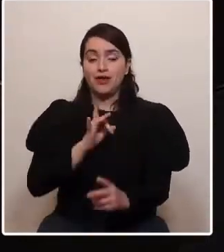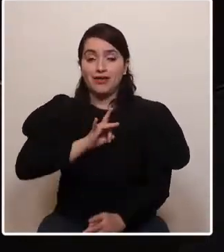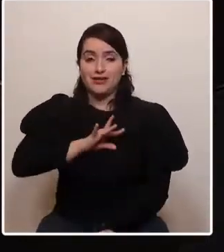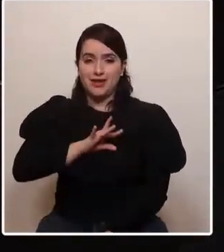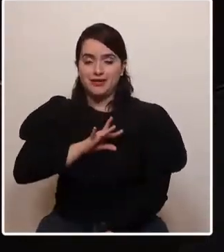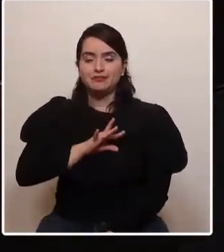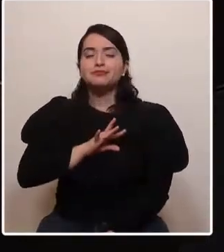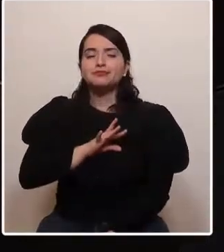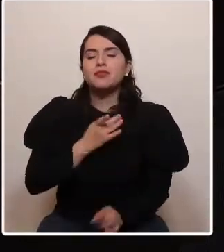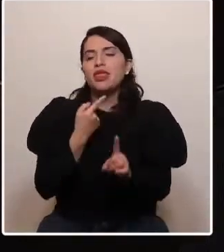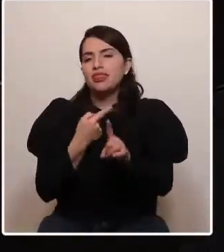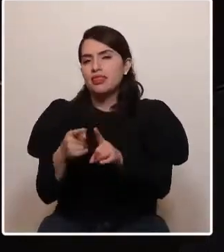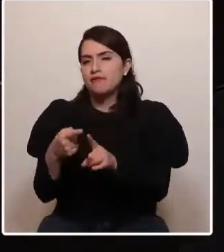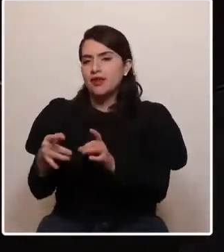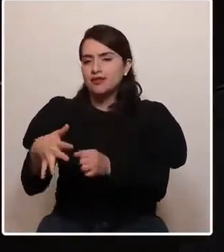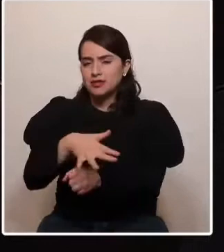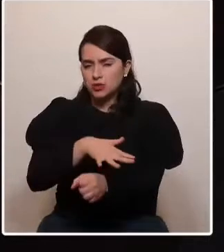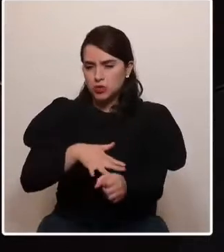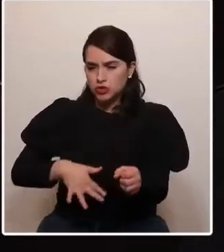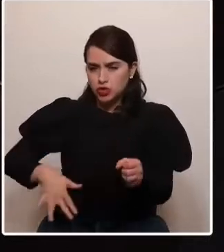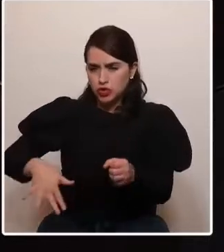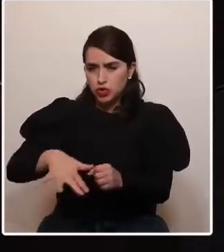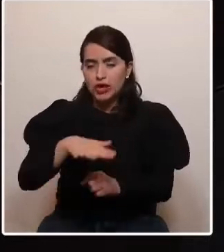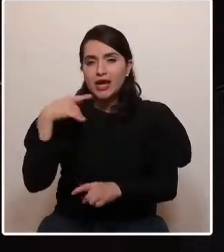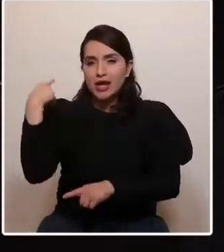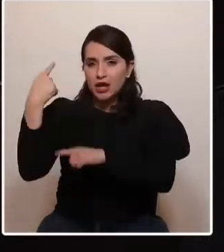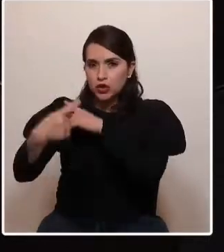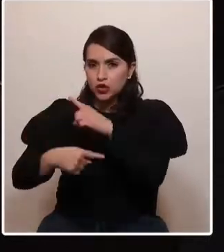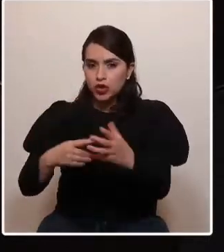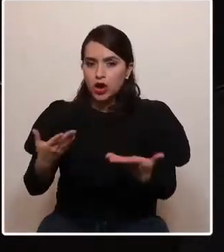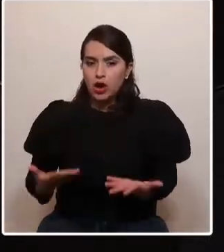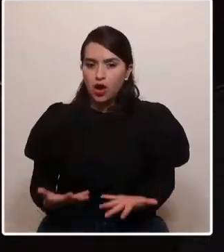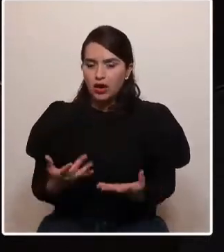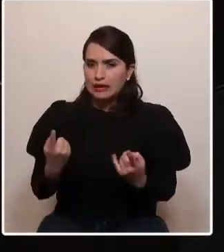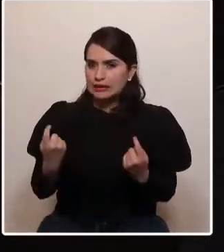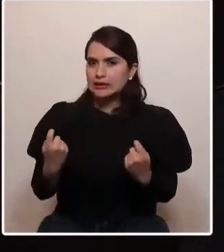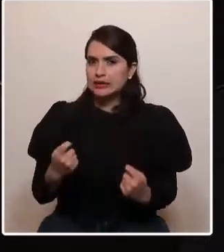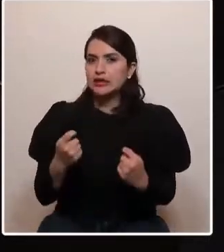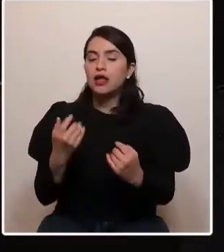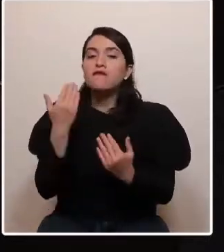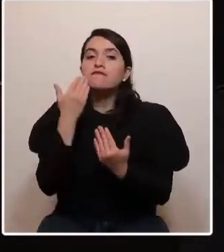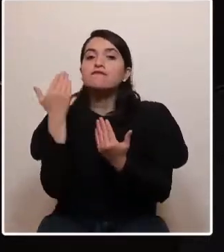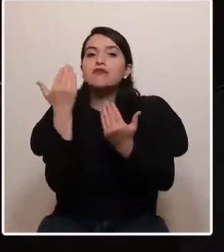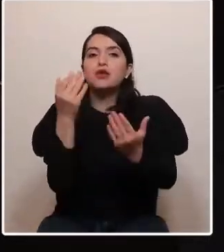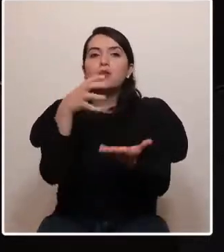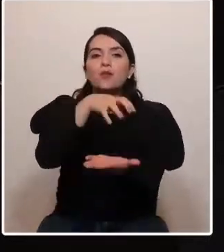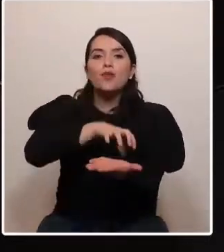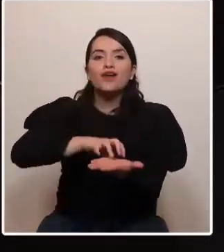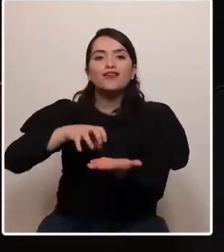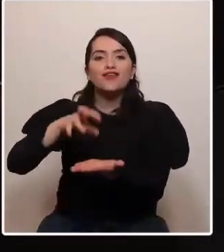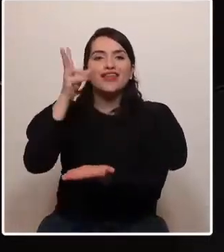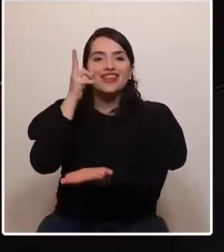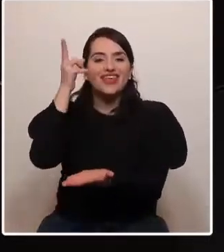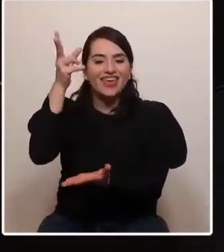en varios episodios de la historia reciente, ha intentado trabajar en beneficio de los pueblos indígenas. La Junta